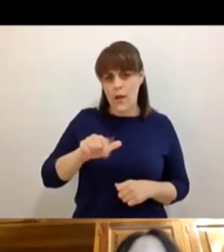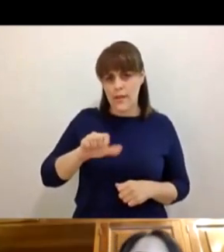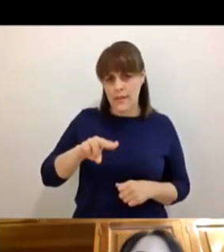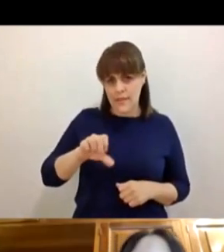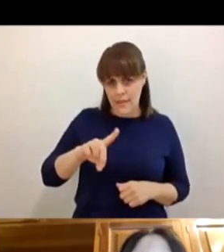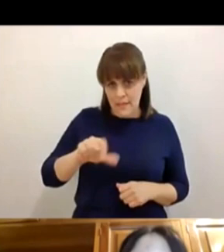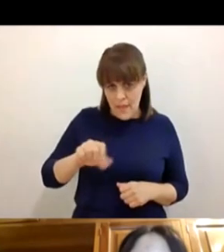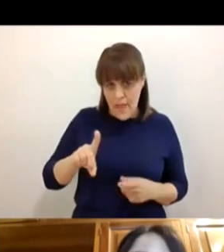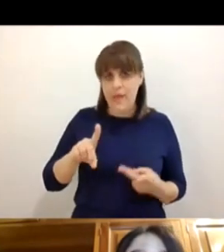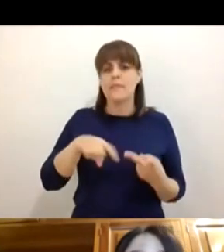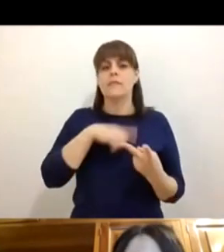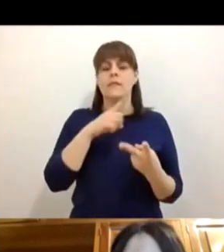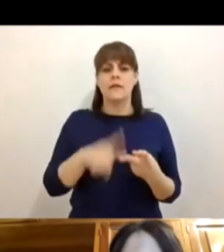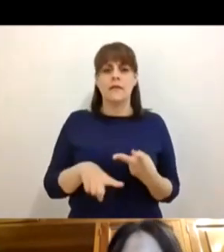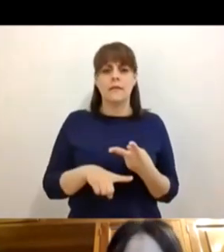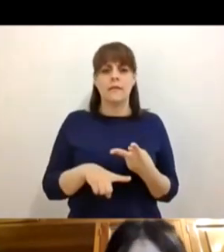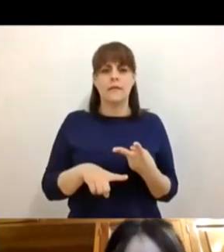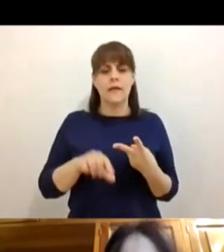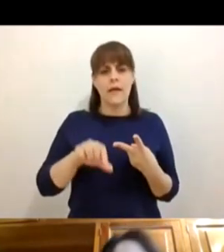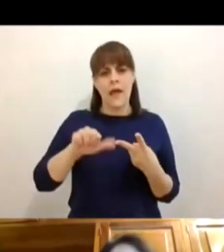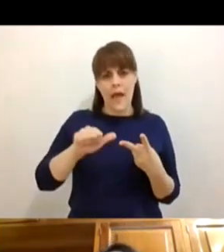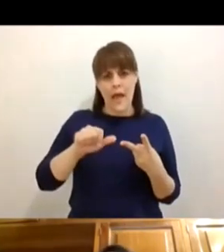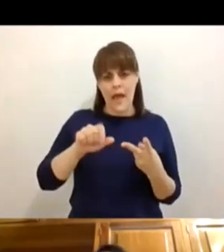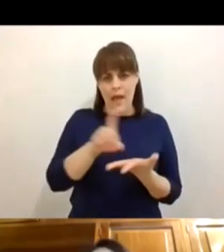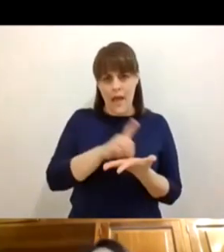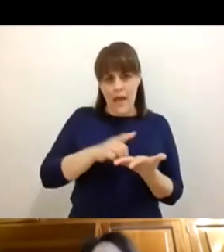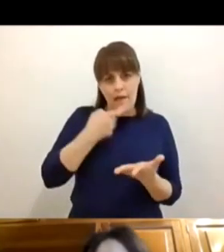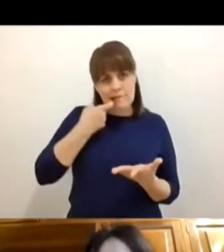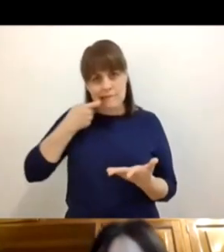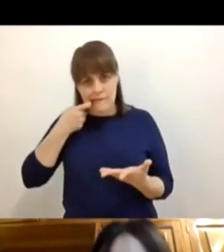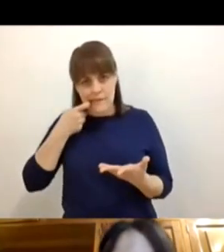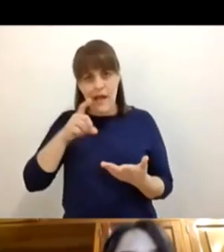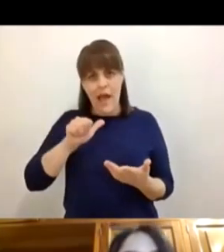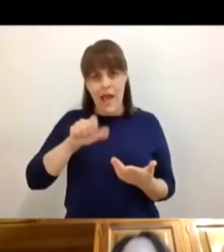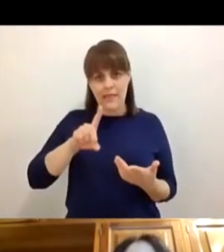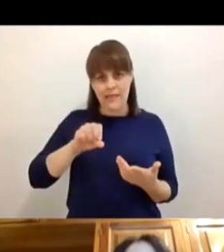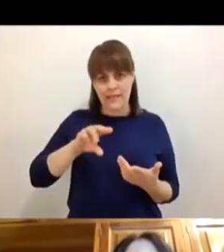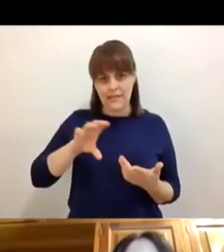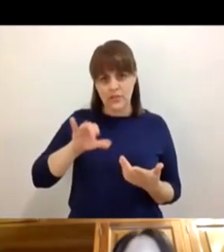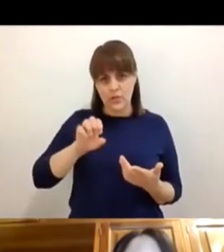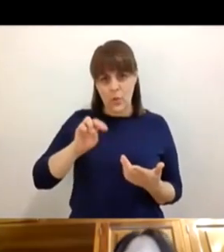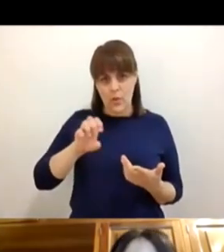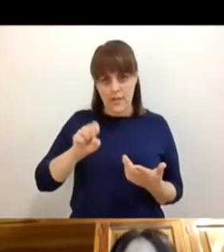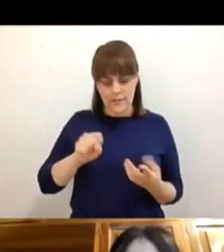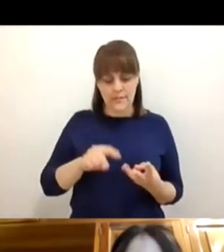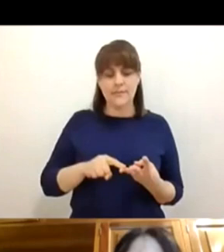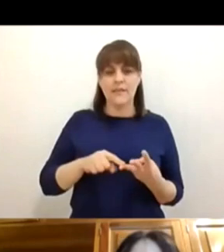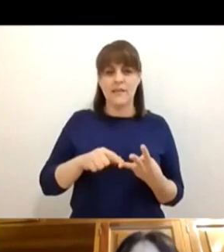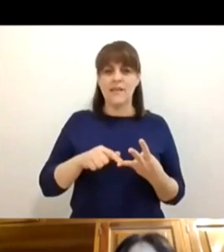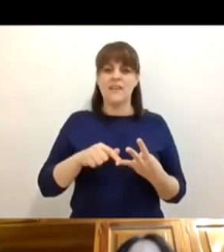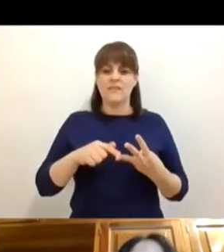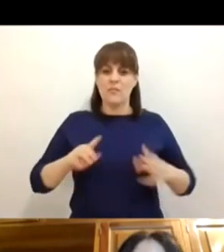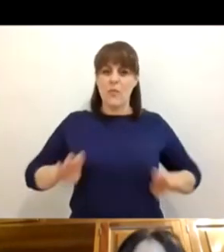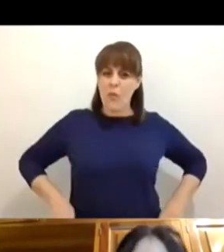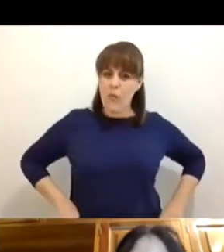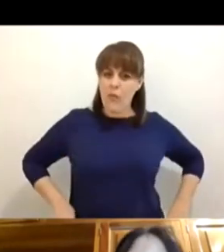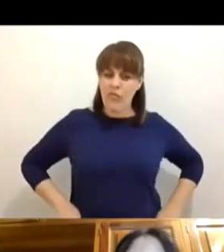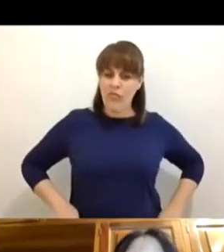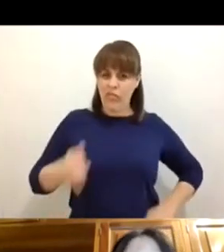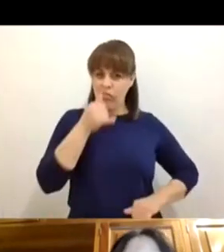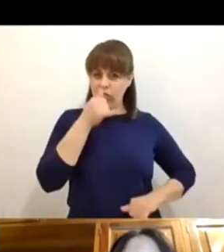Trabajamos el tema de adicciones, trabajamos el tema de violencia, ¿no? Como estas situaciones alrededor del